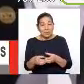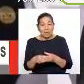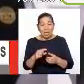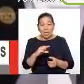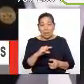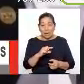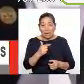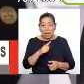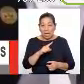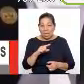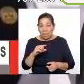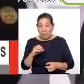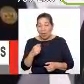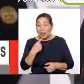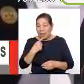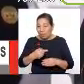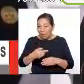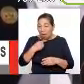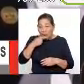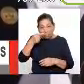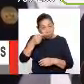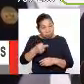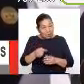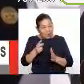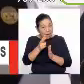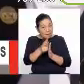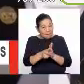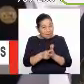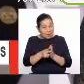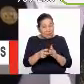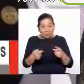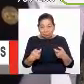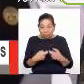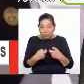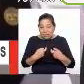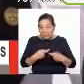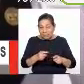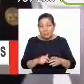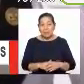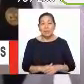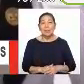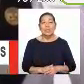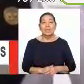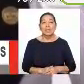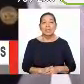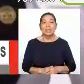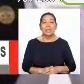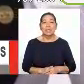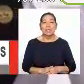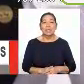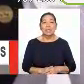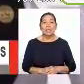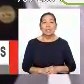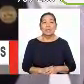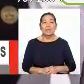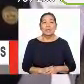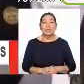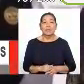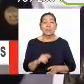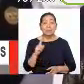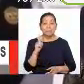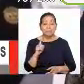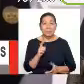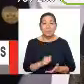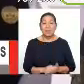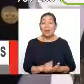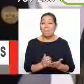que ya habían amenazado a través de este video difundido en las redes sociales. Gracias a usted, señorita. Mire, en primer lugar,